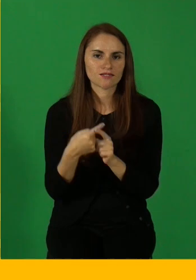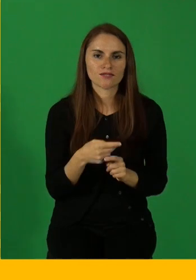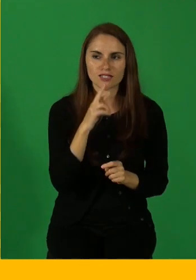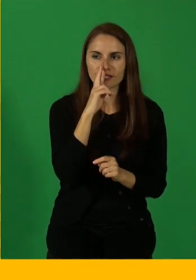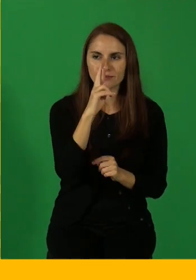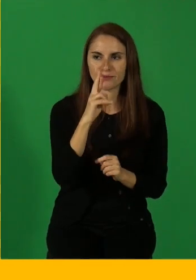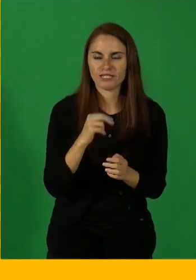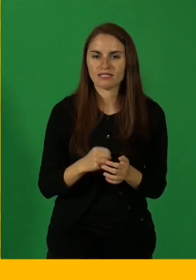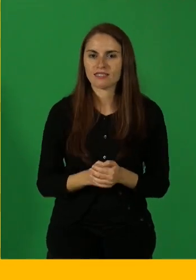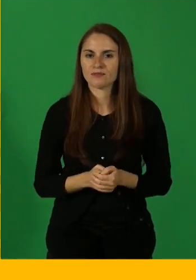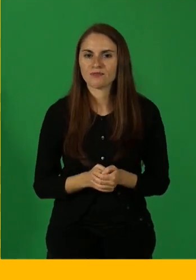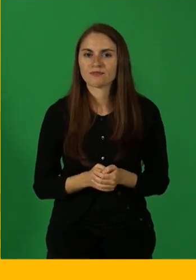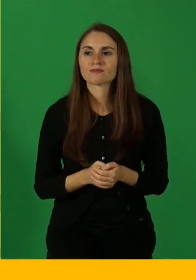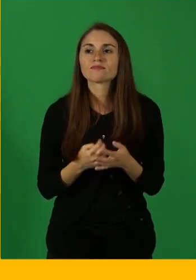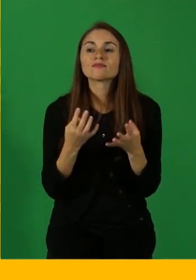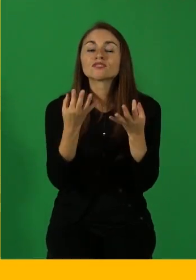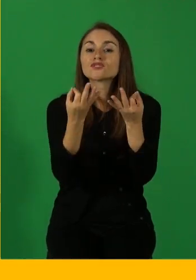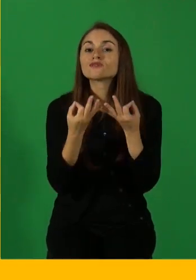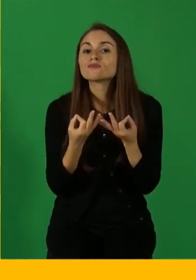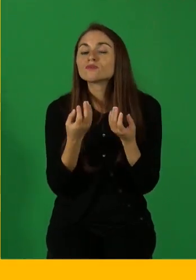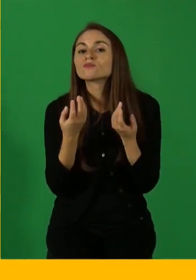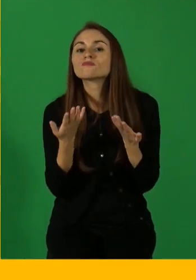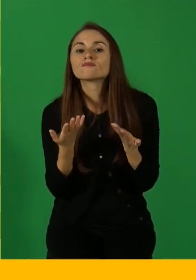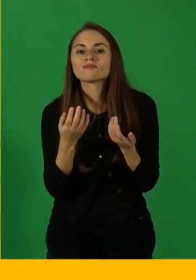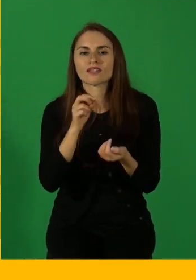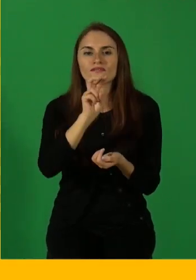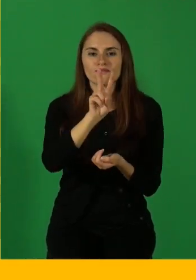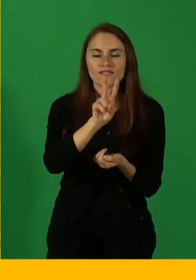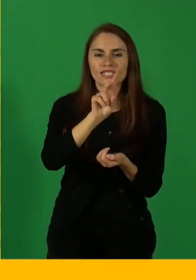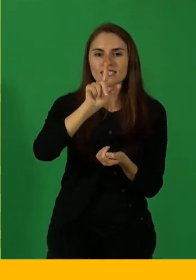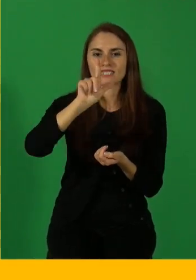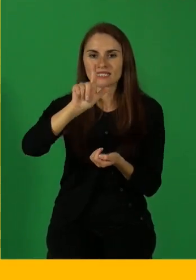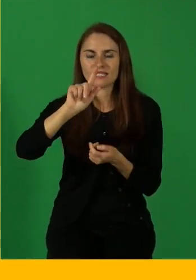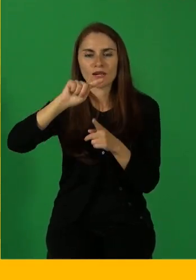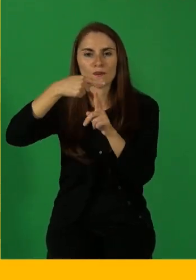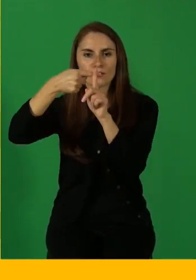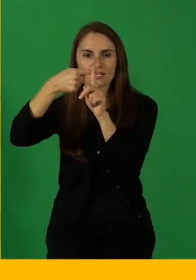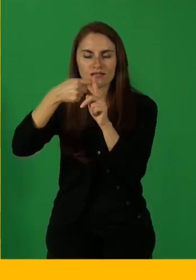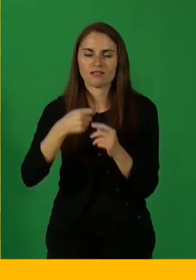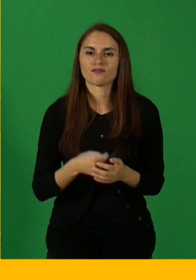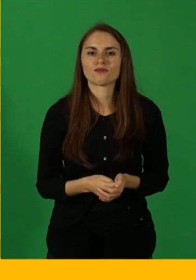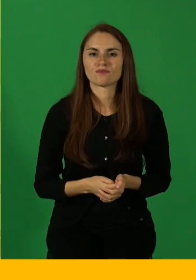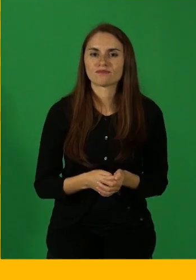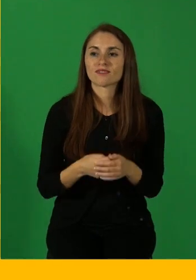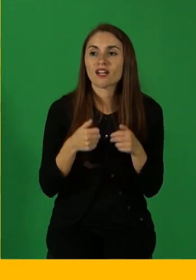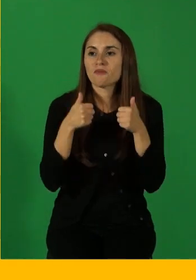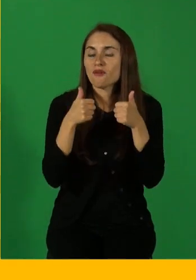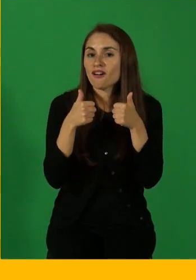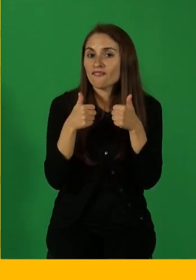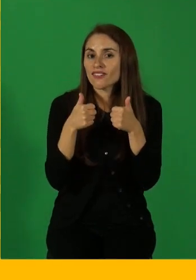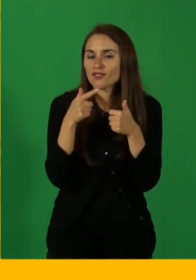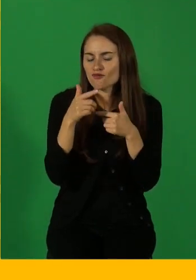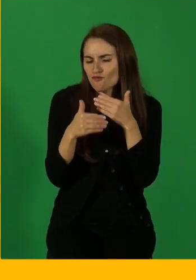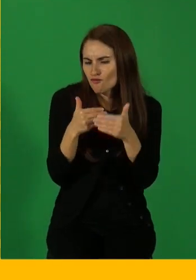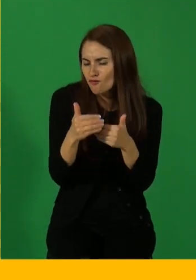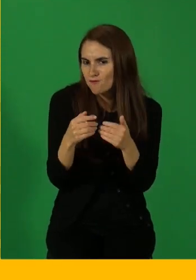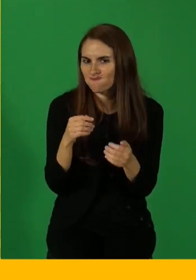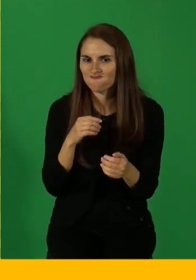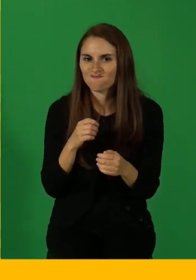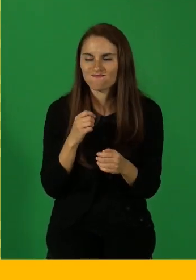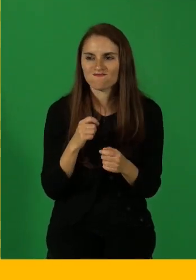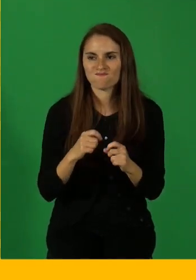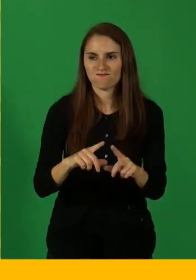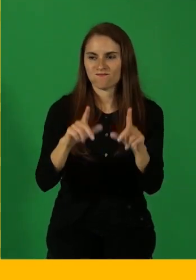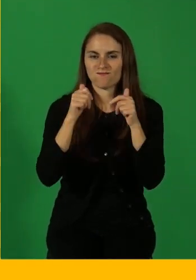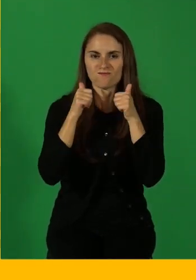nuestro resultado. ¿Y cuánto sería? Muy bien, 27 positivo. ¿Te das cuenta que ya nos vamos por un tubo con